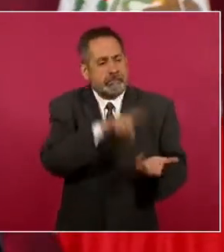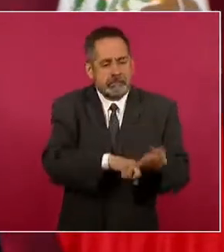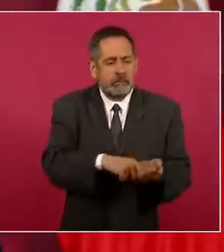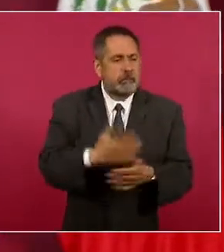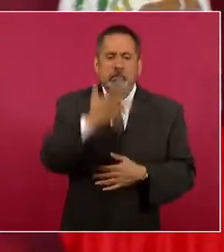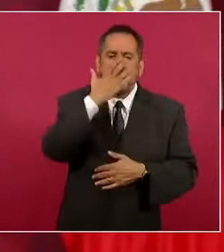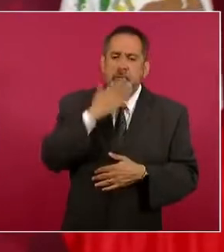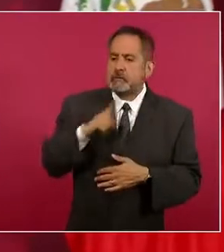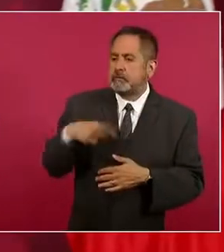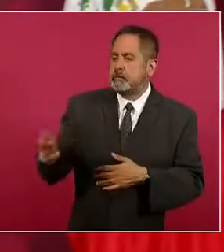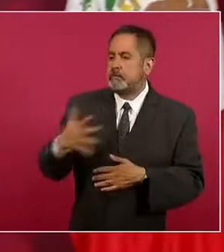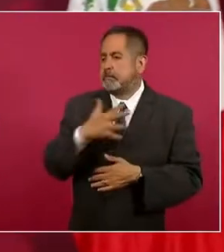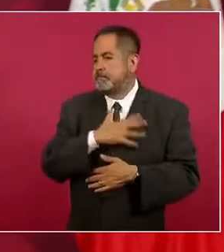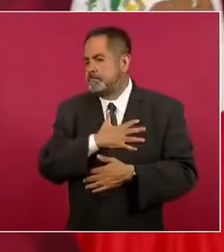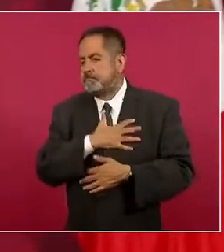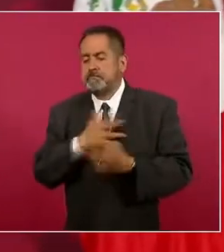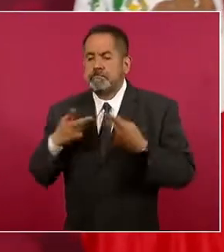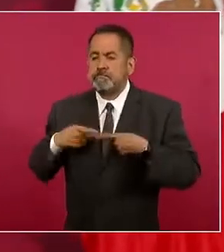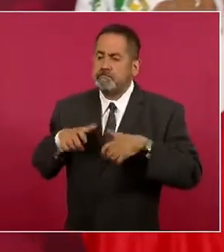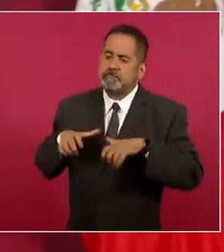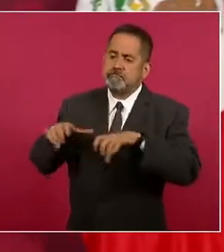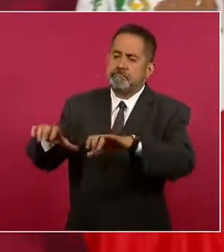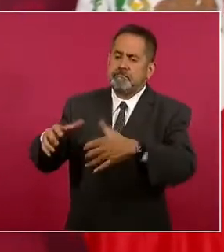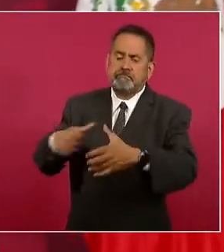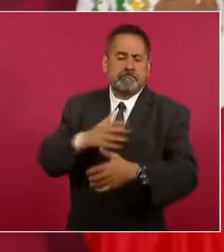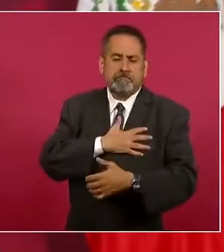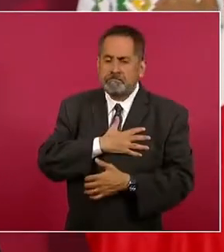amor por el pueblo.